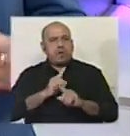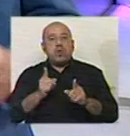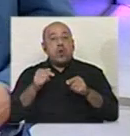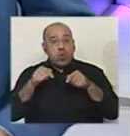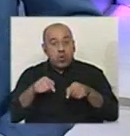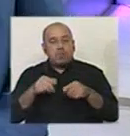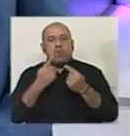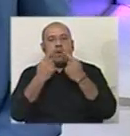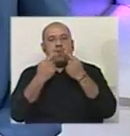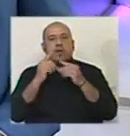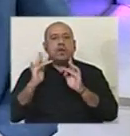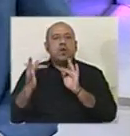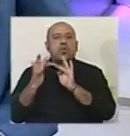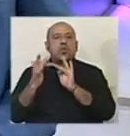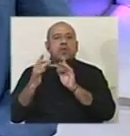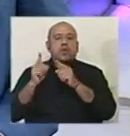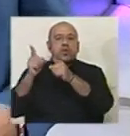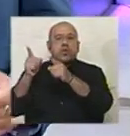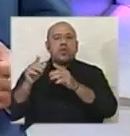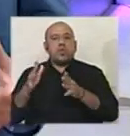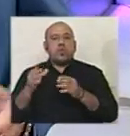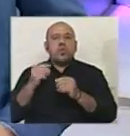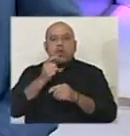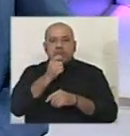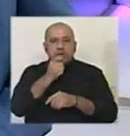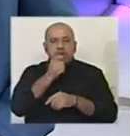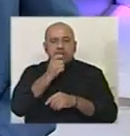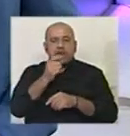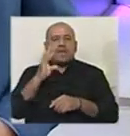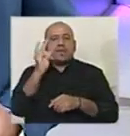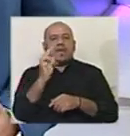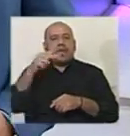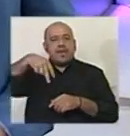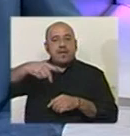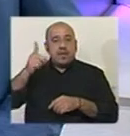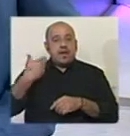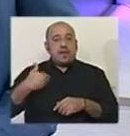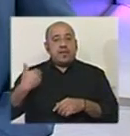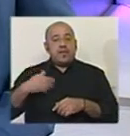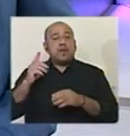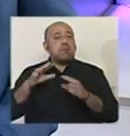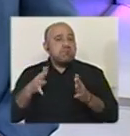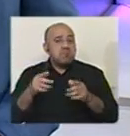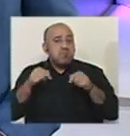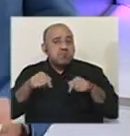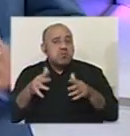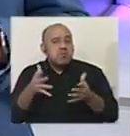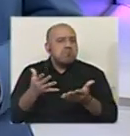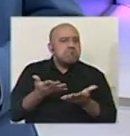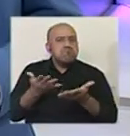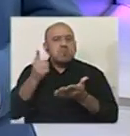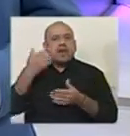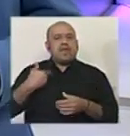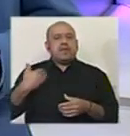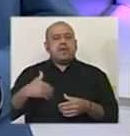Un contacto con Juan Ignacio Tejedor, un periodista de TN, que nos cuenta sobre cómo vivió Argentina esta cumbre del G20. Y en el